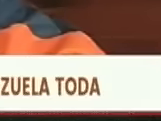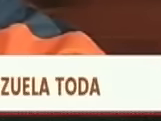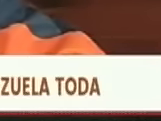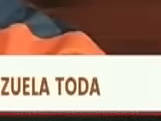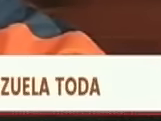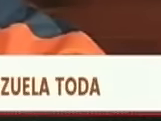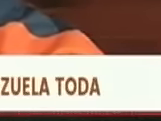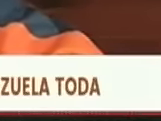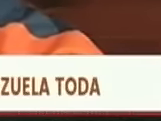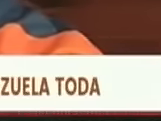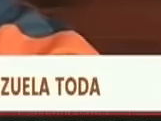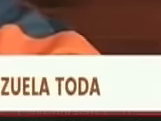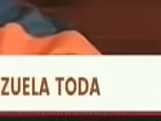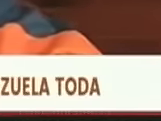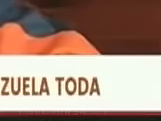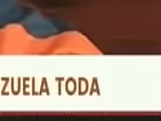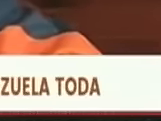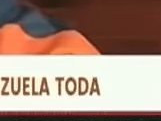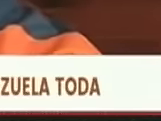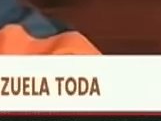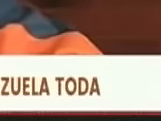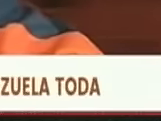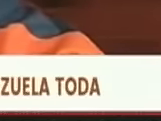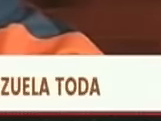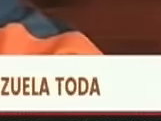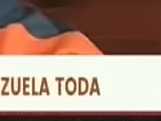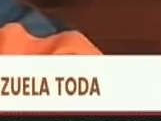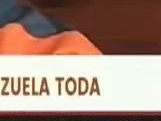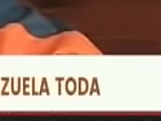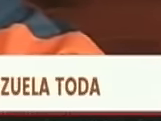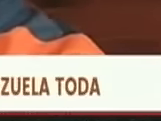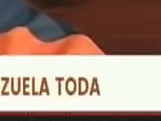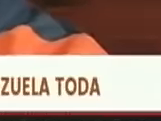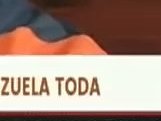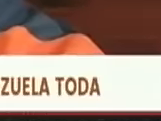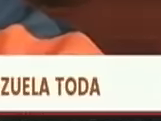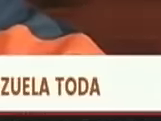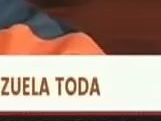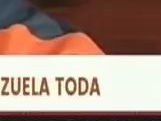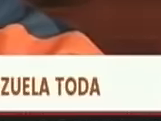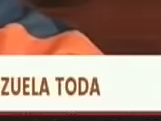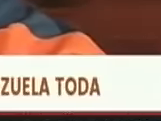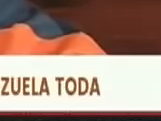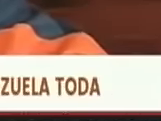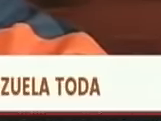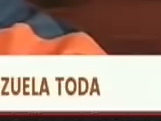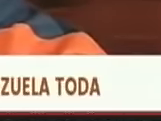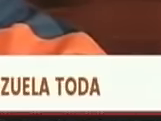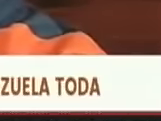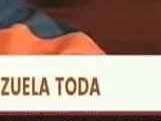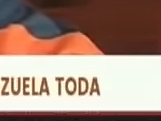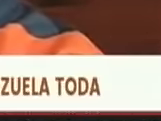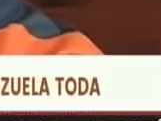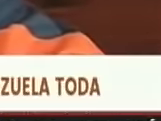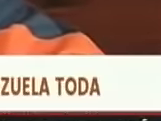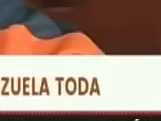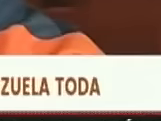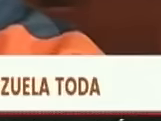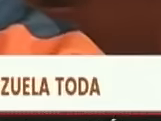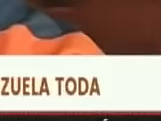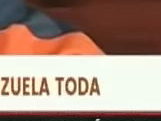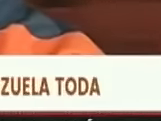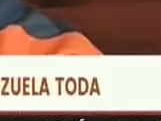sobre Venezuela dijo ayer cinco veces sí como ahora no solo en los jurídico ya el el el secretario